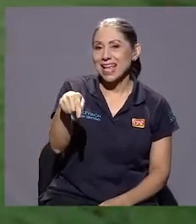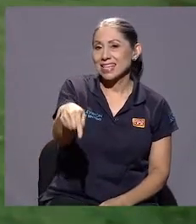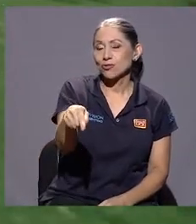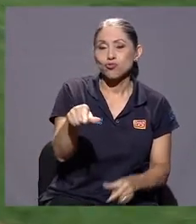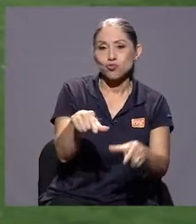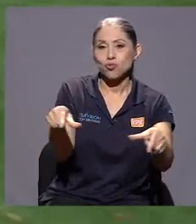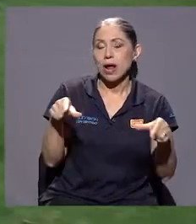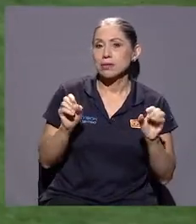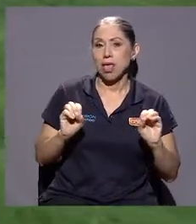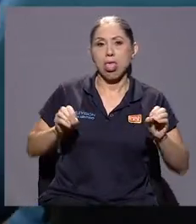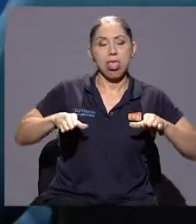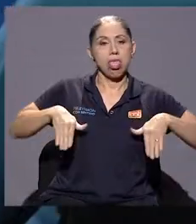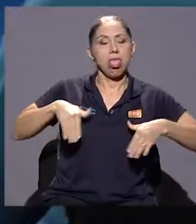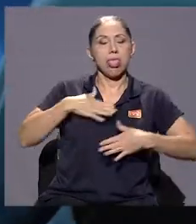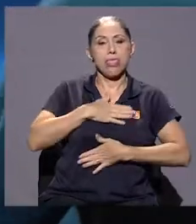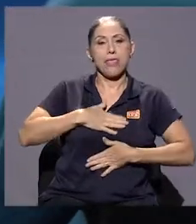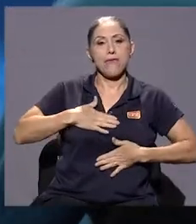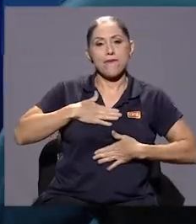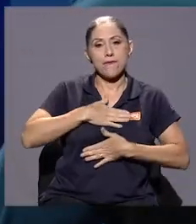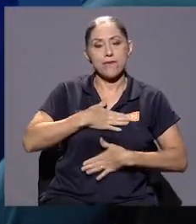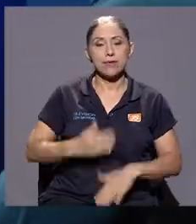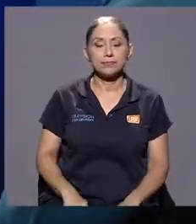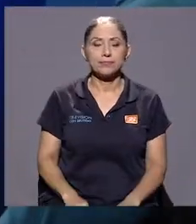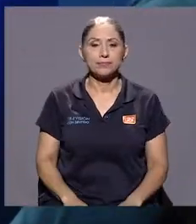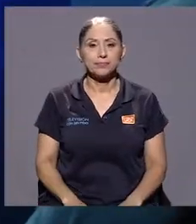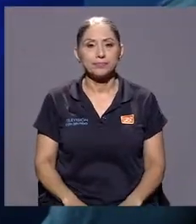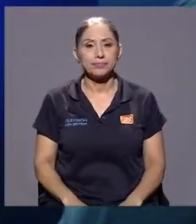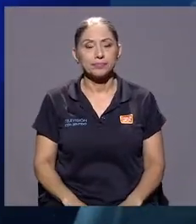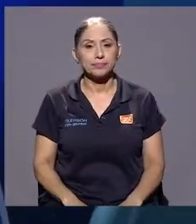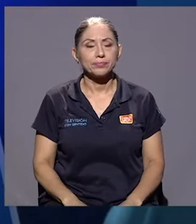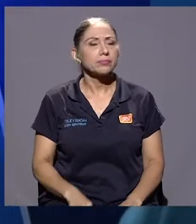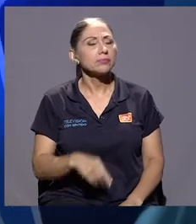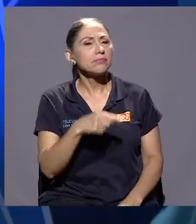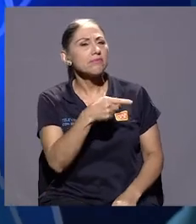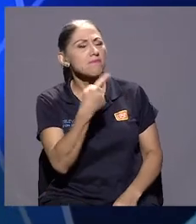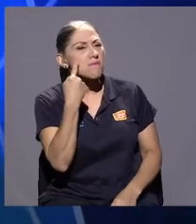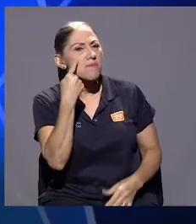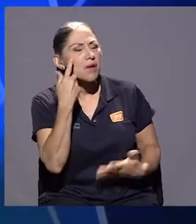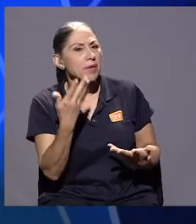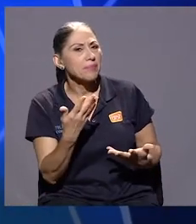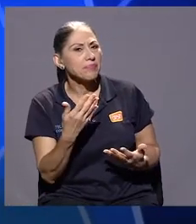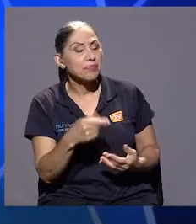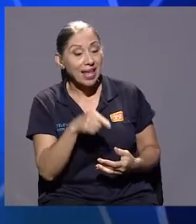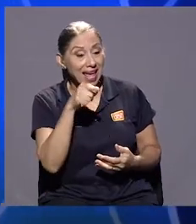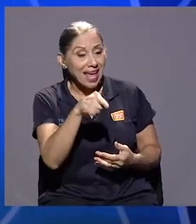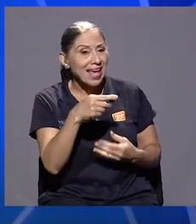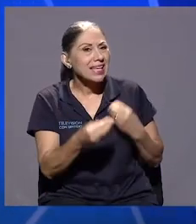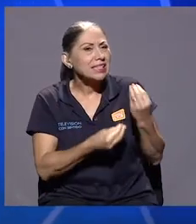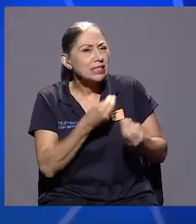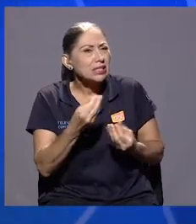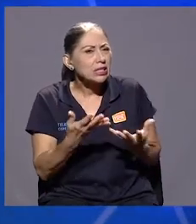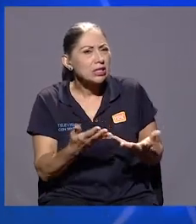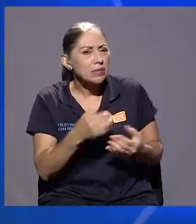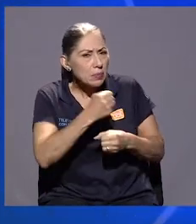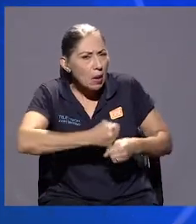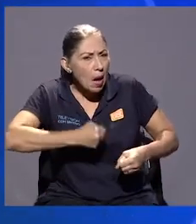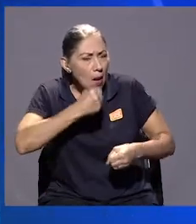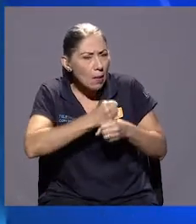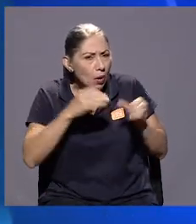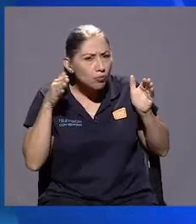como ves es la dificultad que puede haber en relación con este rescate en el sentido de que hay una generación de gente